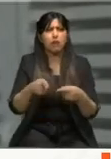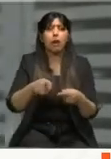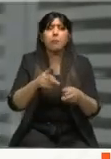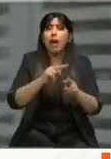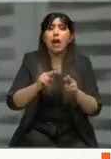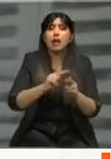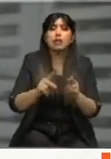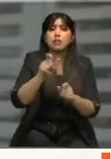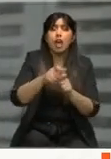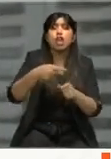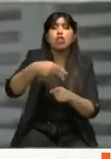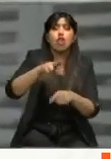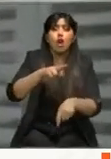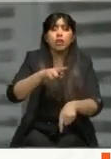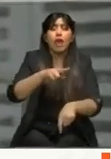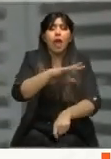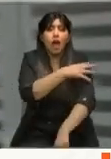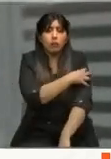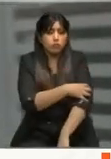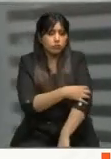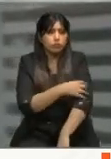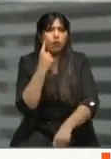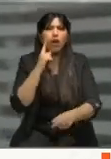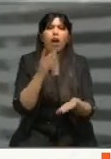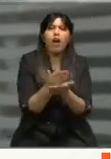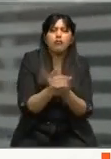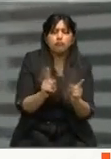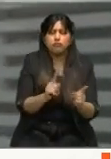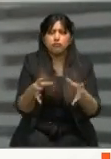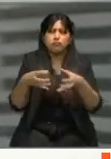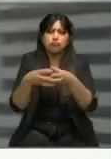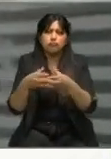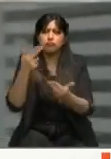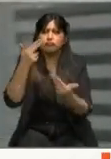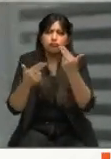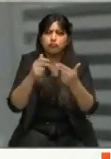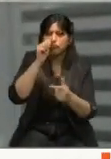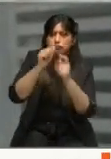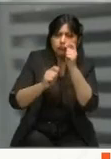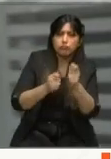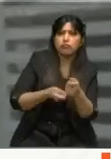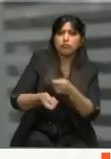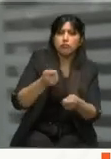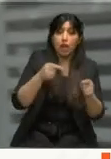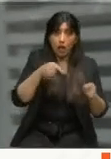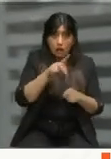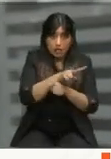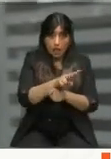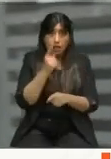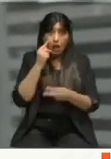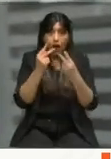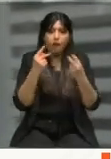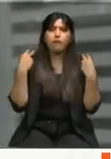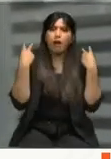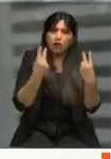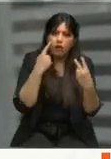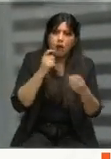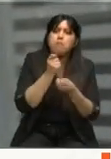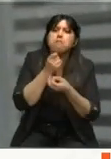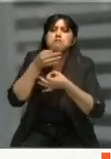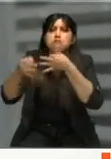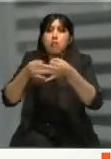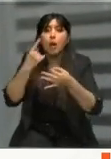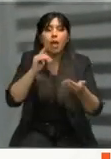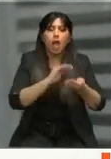por eso que vamos a presentar un proyecto de ley de protección a fiscales, de protección a testigos, de protección a policías que estén en estos